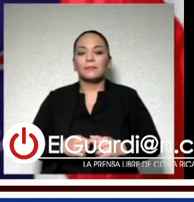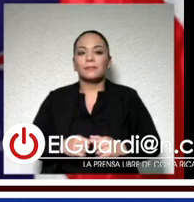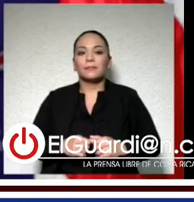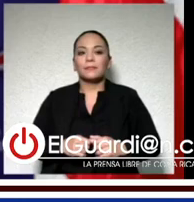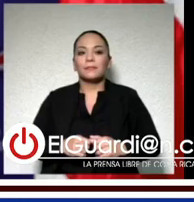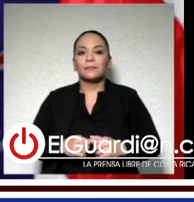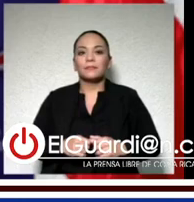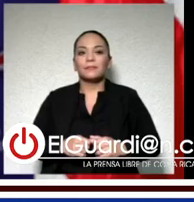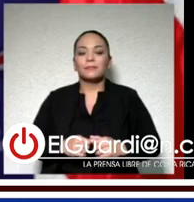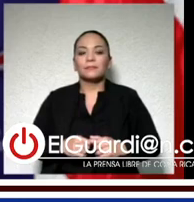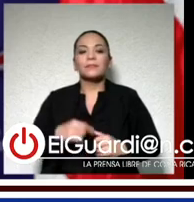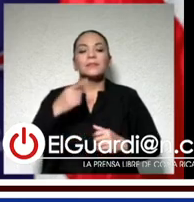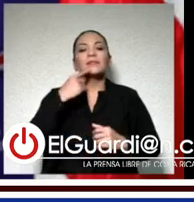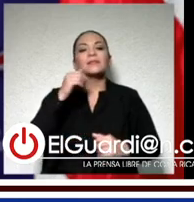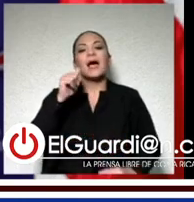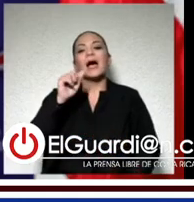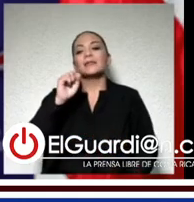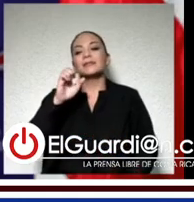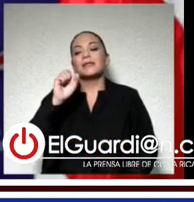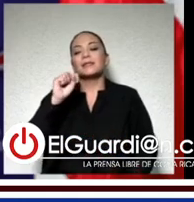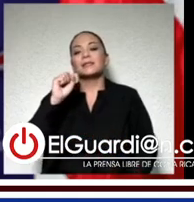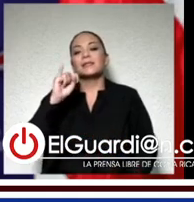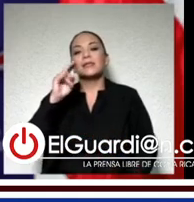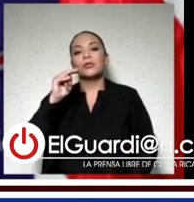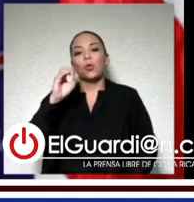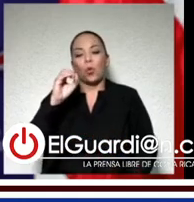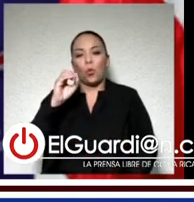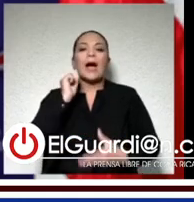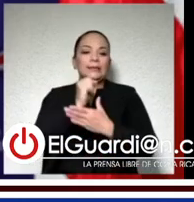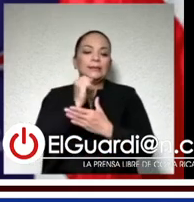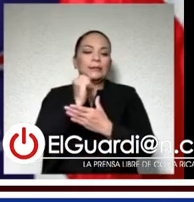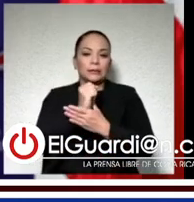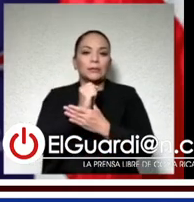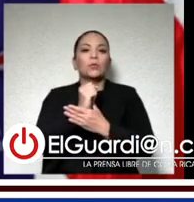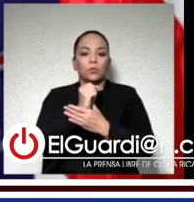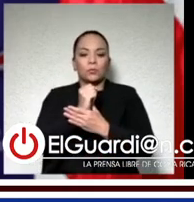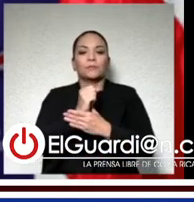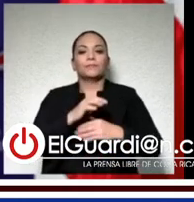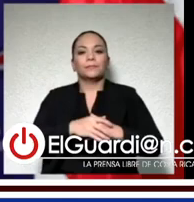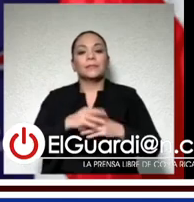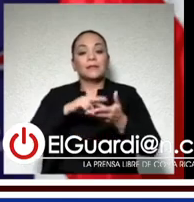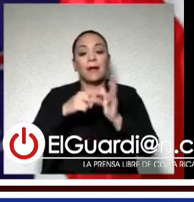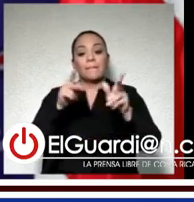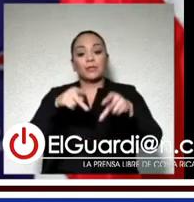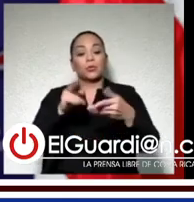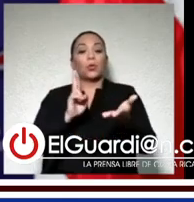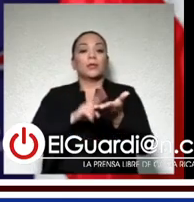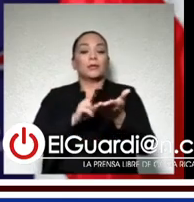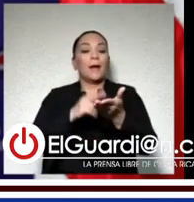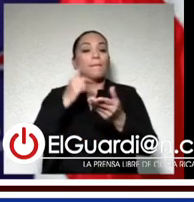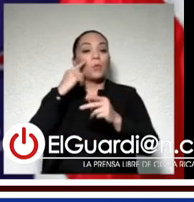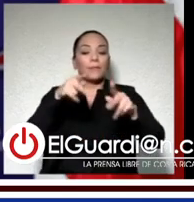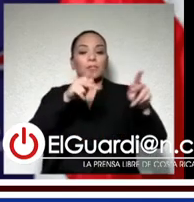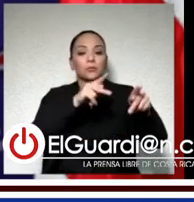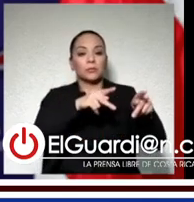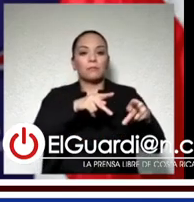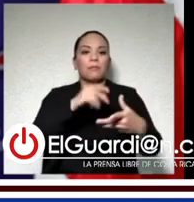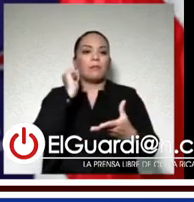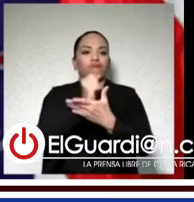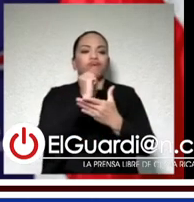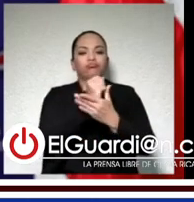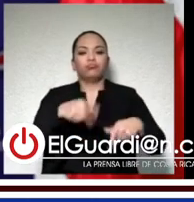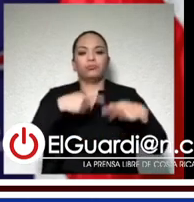Asesino a sueldo, el presunta persona contratada por gente para acabar con otras